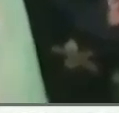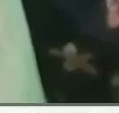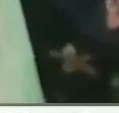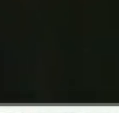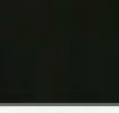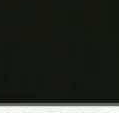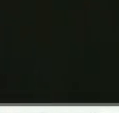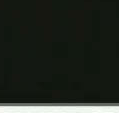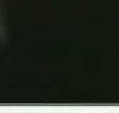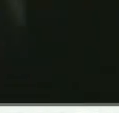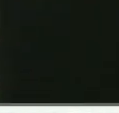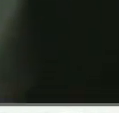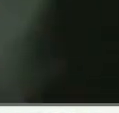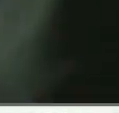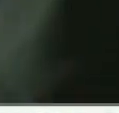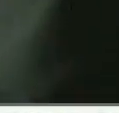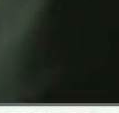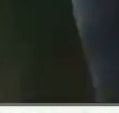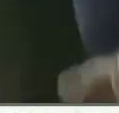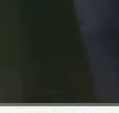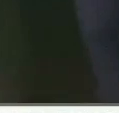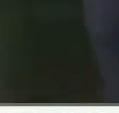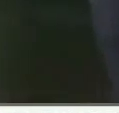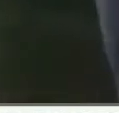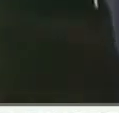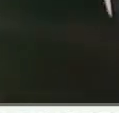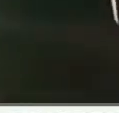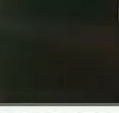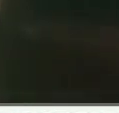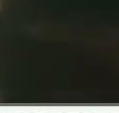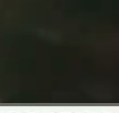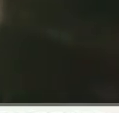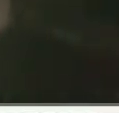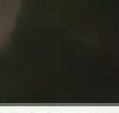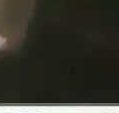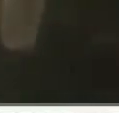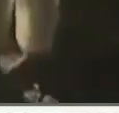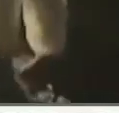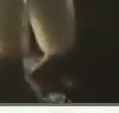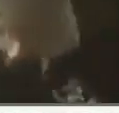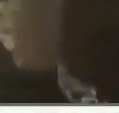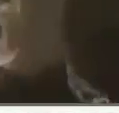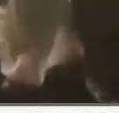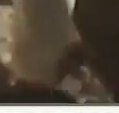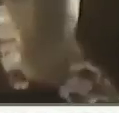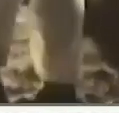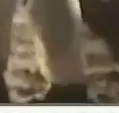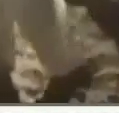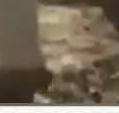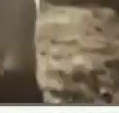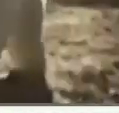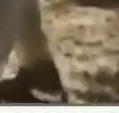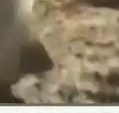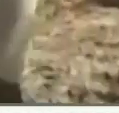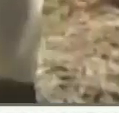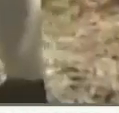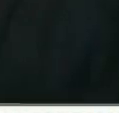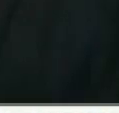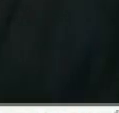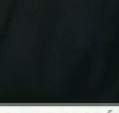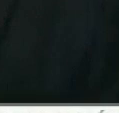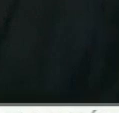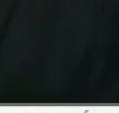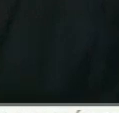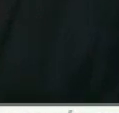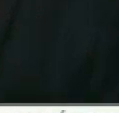pandemia, un total de 420 bebés murieron en el país. Los científicos critican el negacionismo